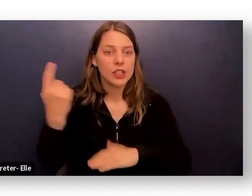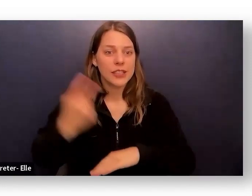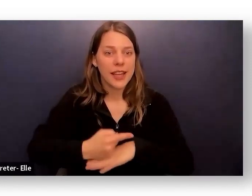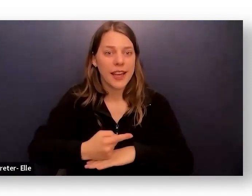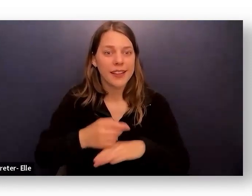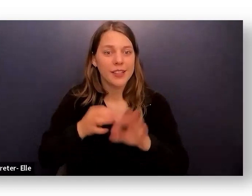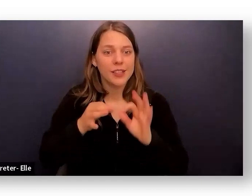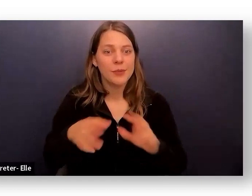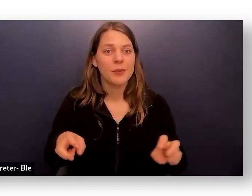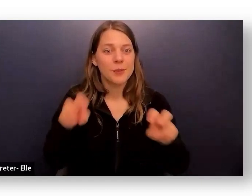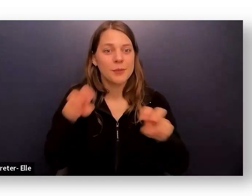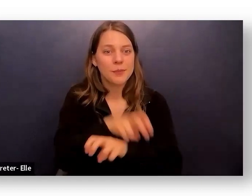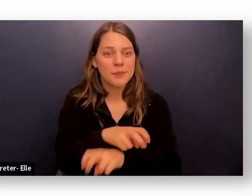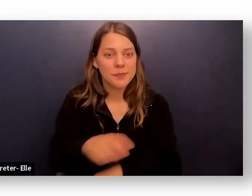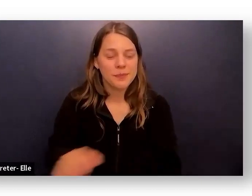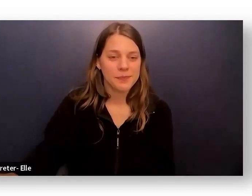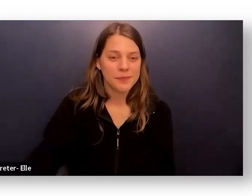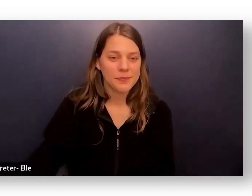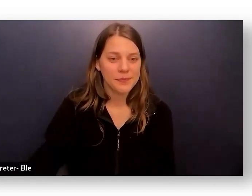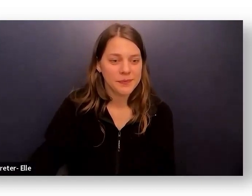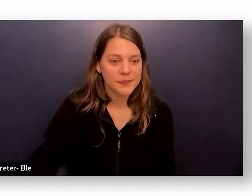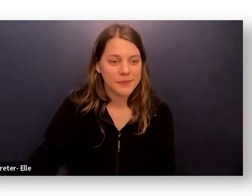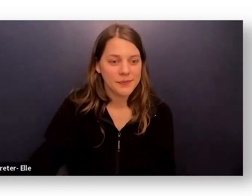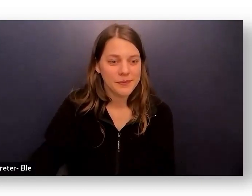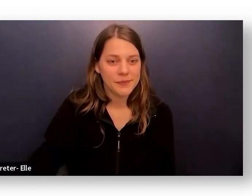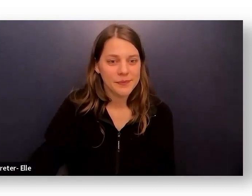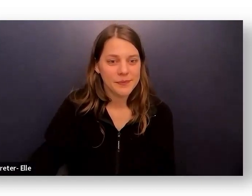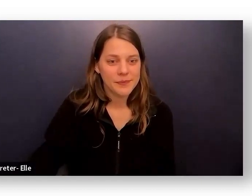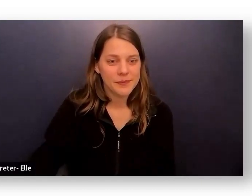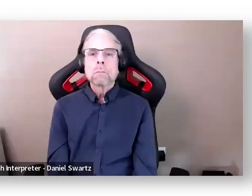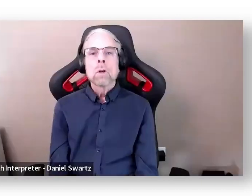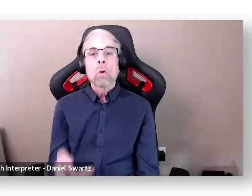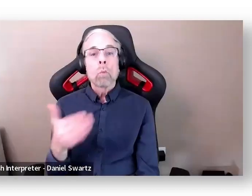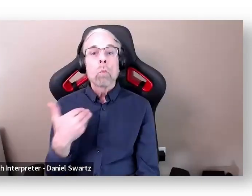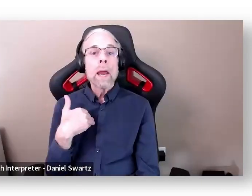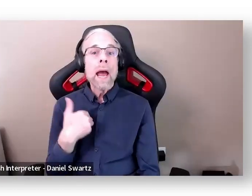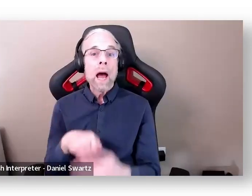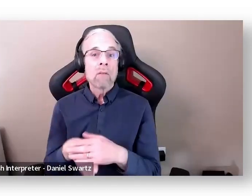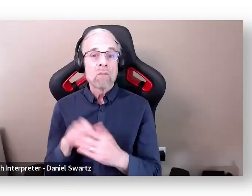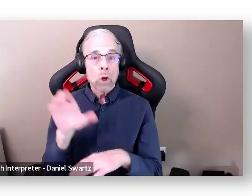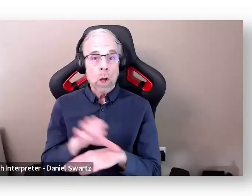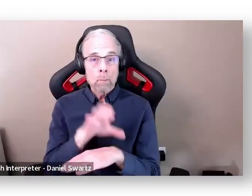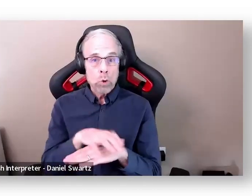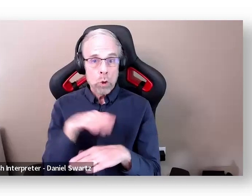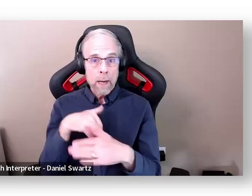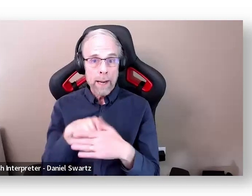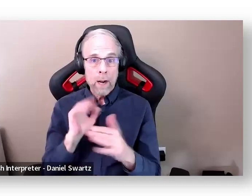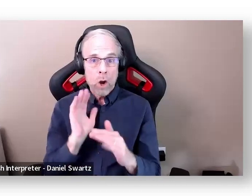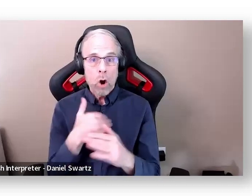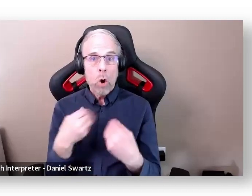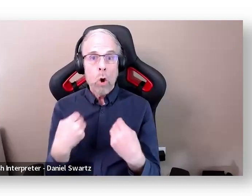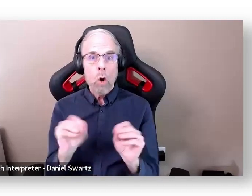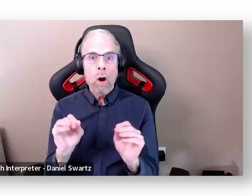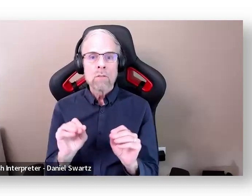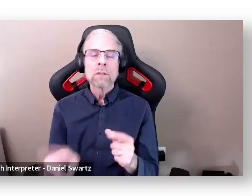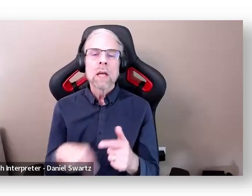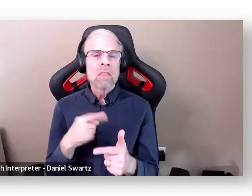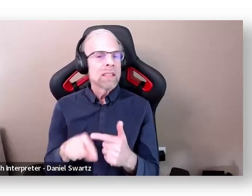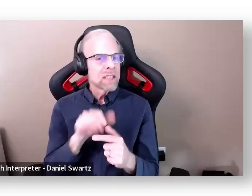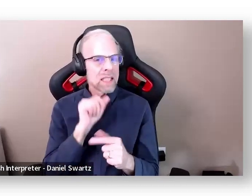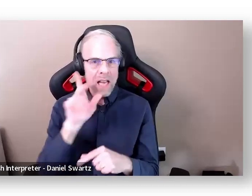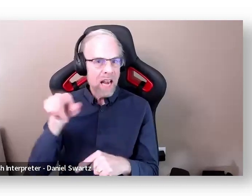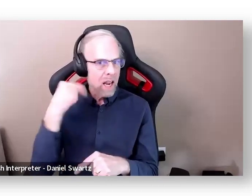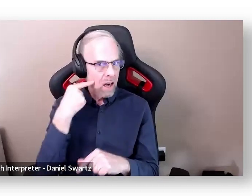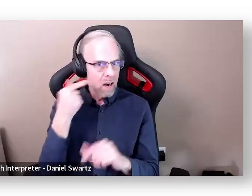entonces puede ser un día en alto riesgo para incendio forestal. Entonces, este es un modelado informático en